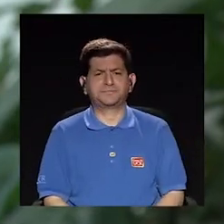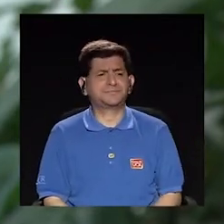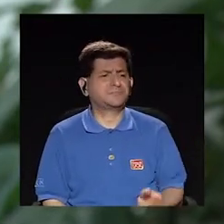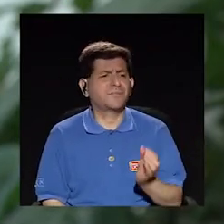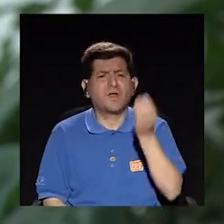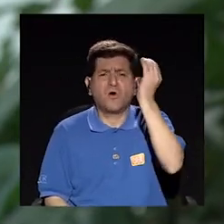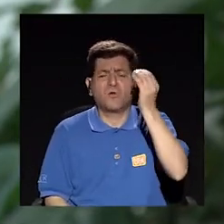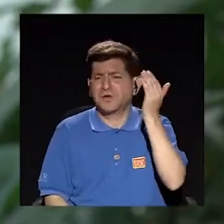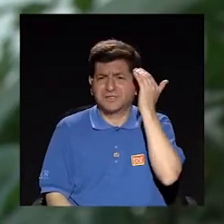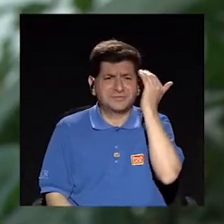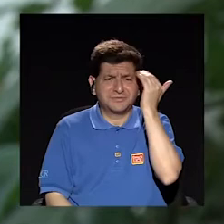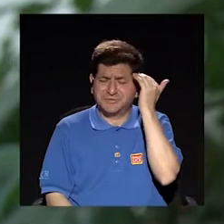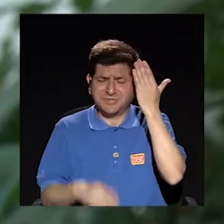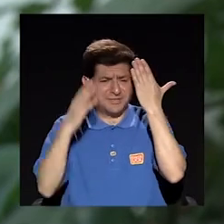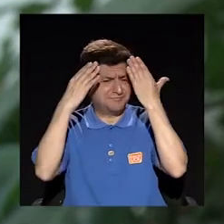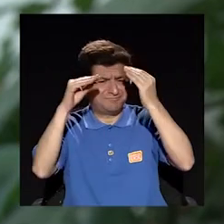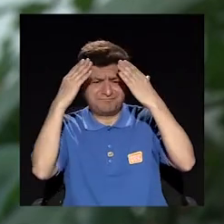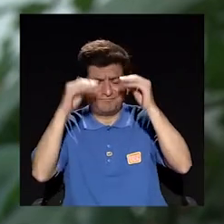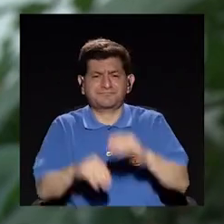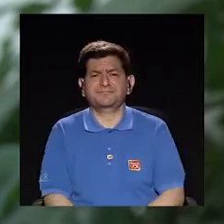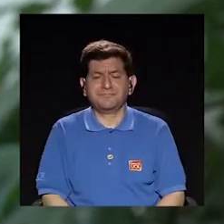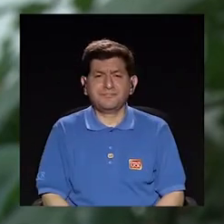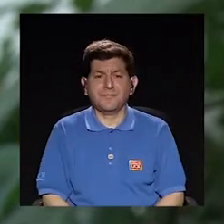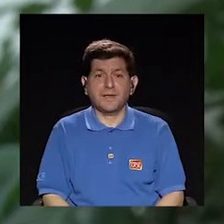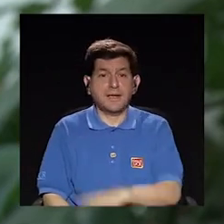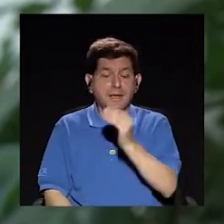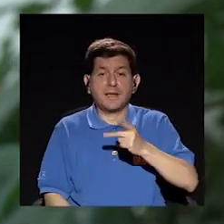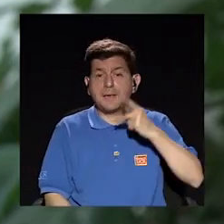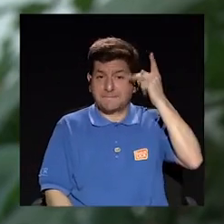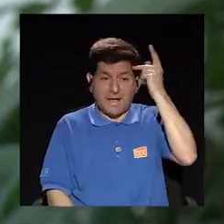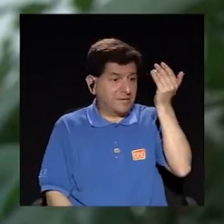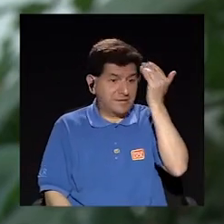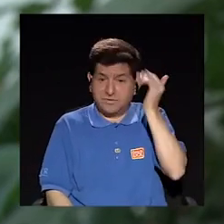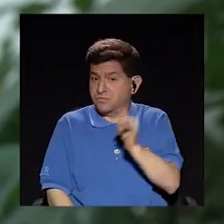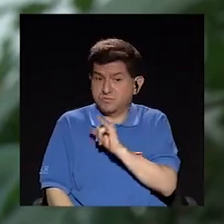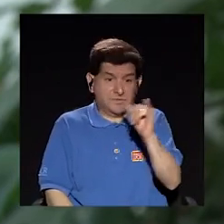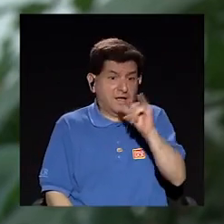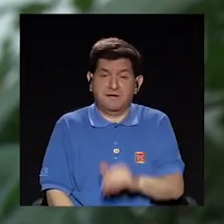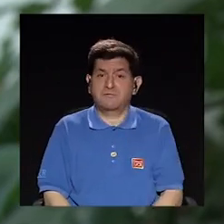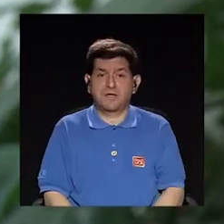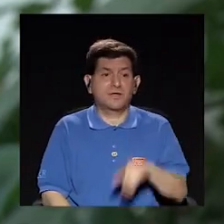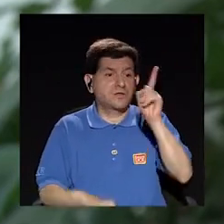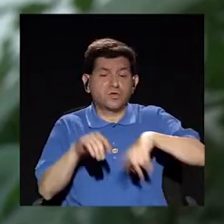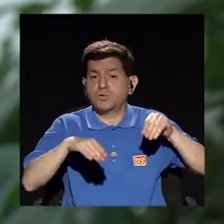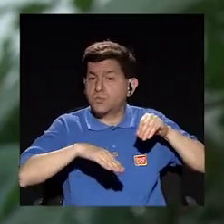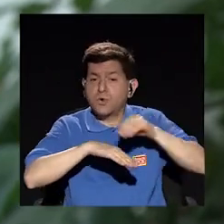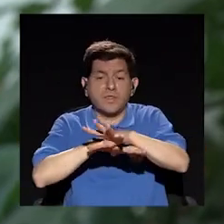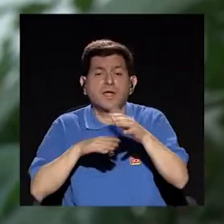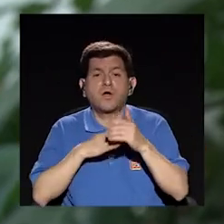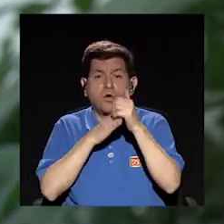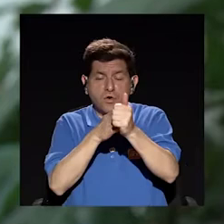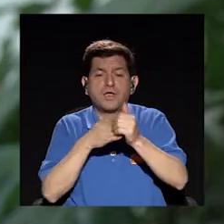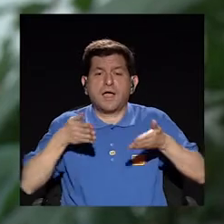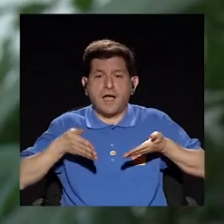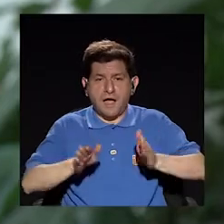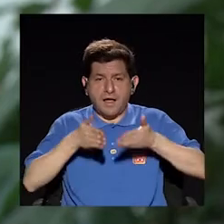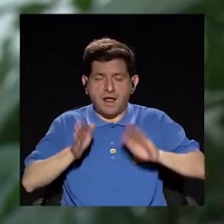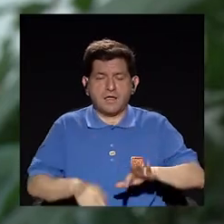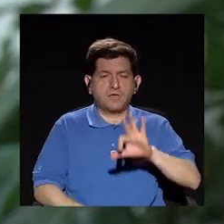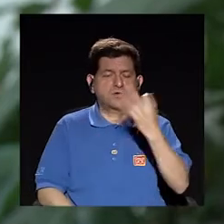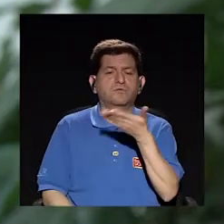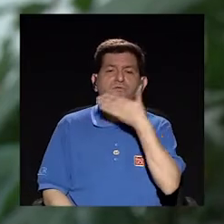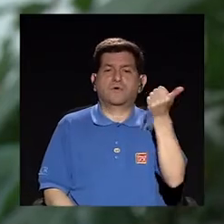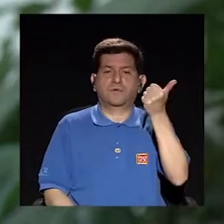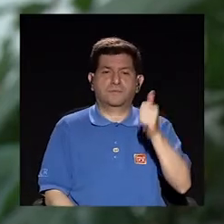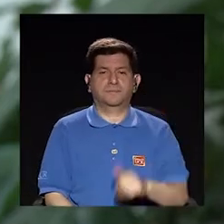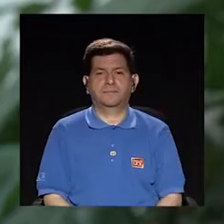porque muchos jóvenes desconocen esta información y muchos padres también la desconocen y entonces no pueden orientar y guiar a sus hijos de una